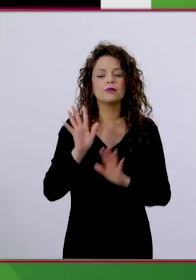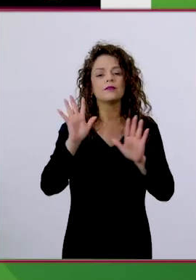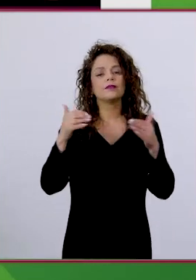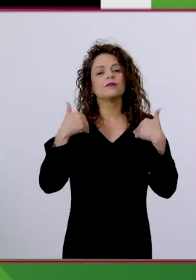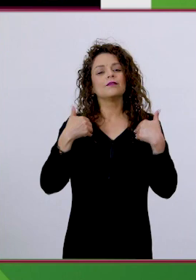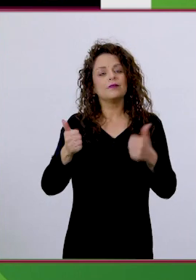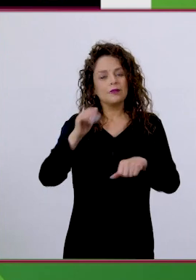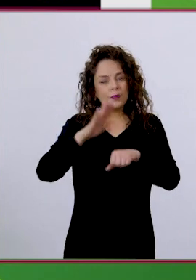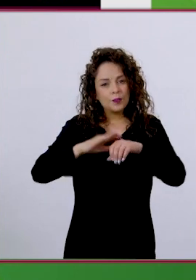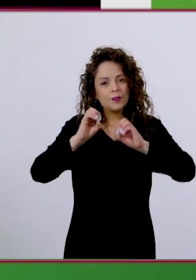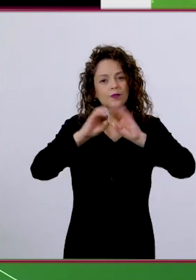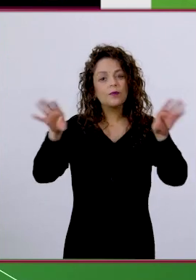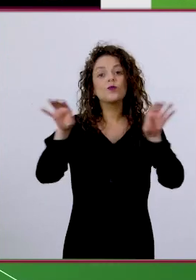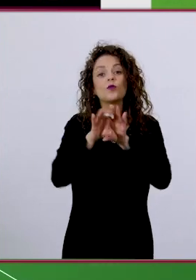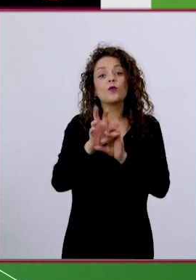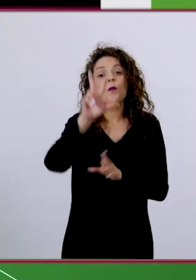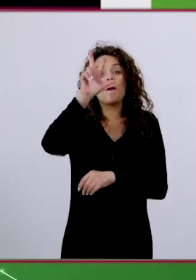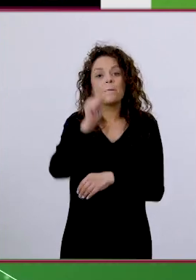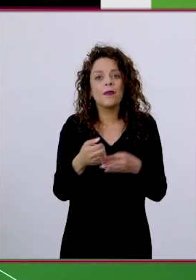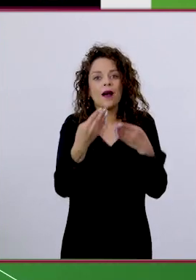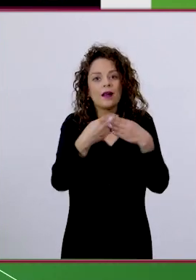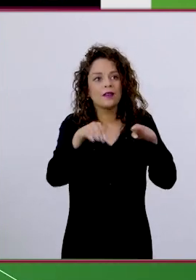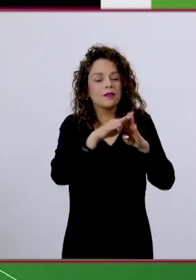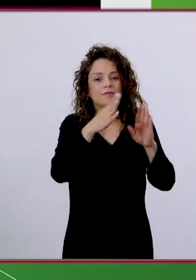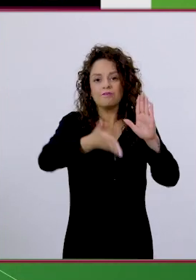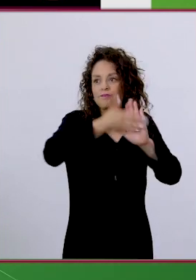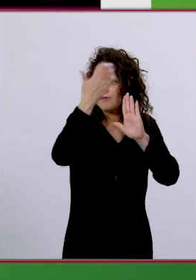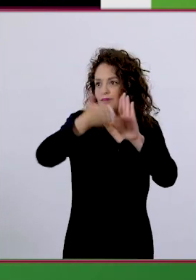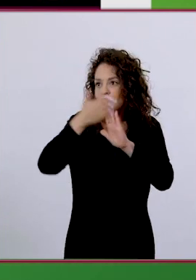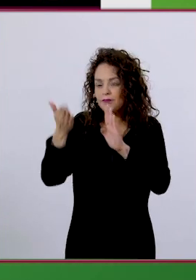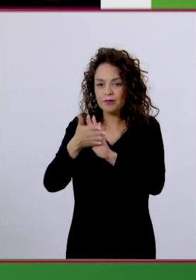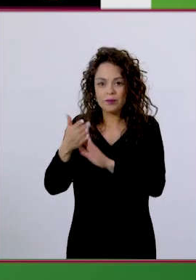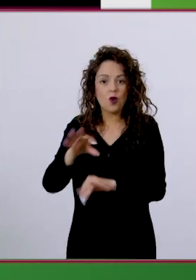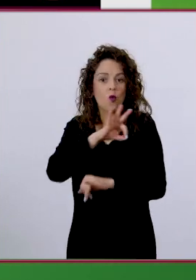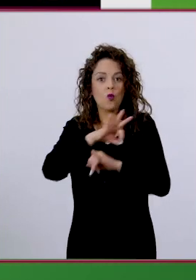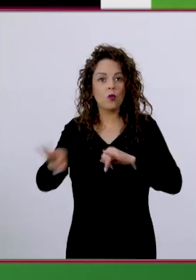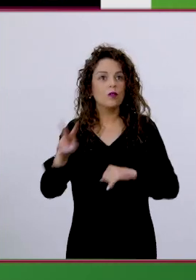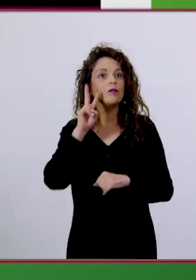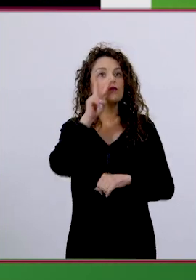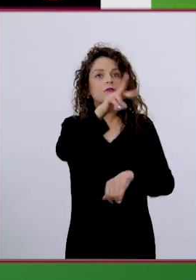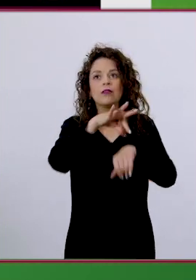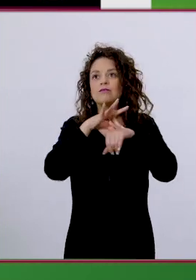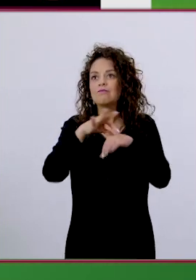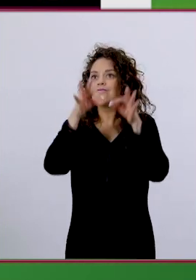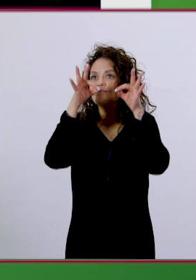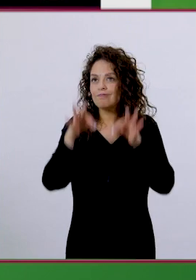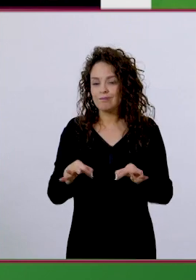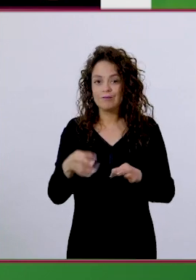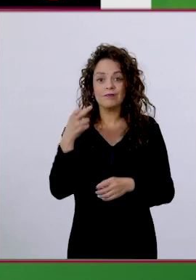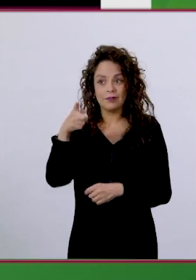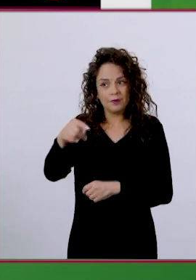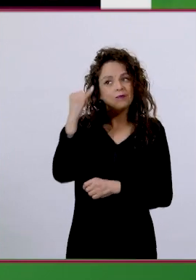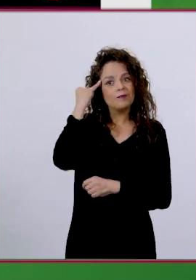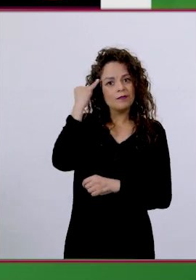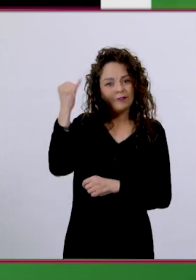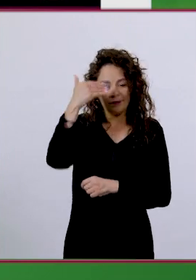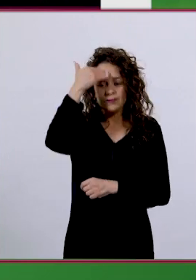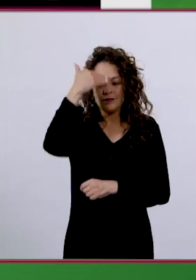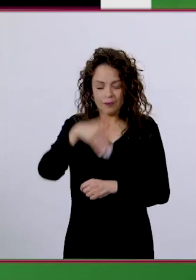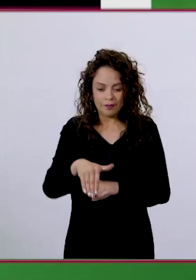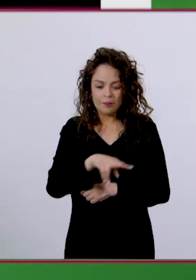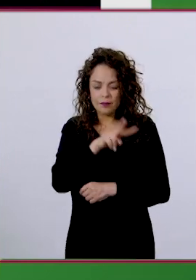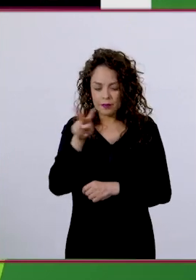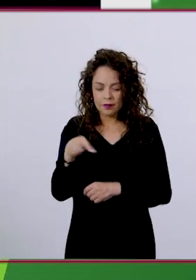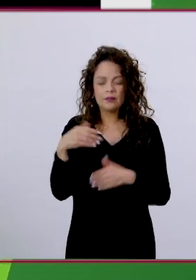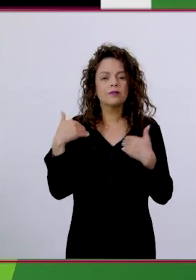de cómo iban a quedar las casas y de cómo iba a ser el resultado final, ¿no? Y al final, pues era una guía, ¿no? Que ellos tenían a la mano